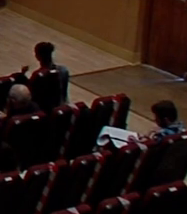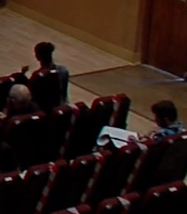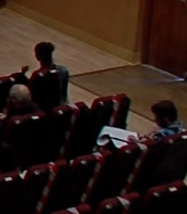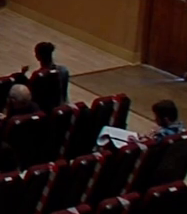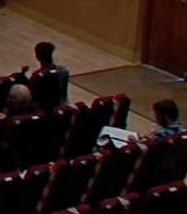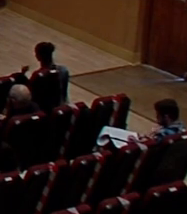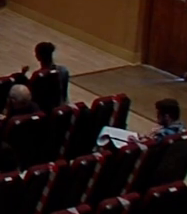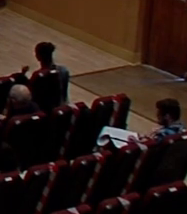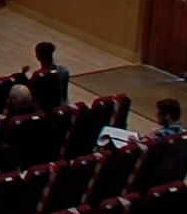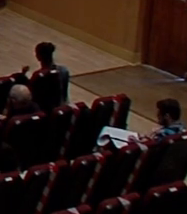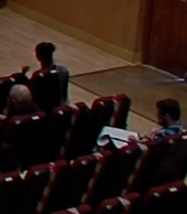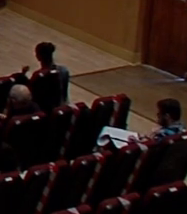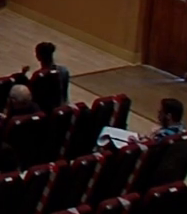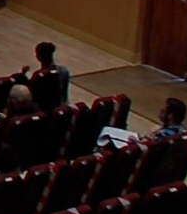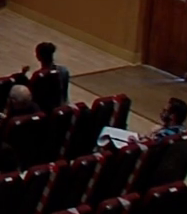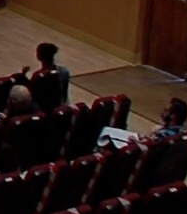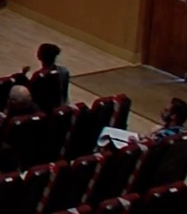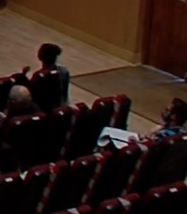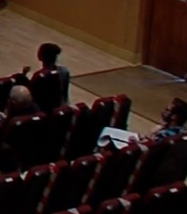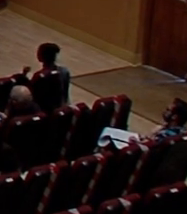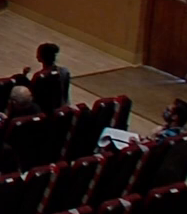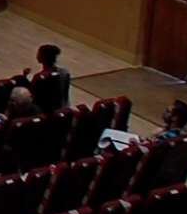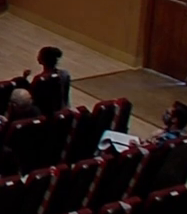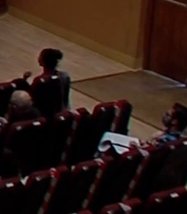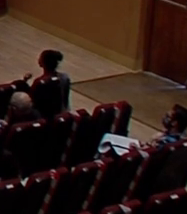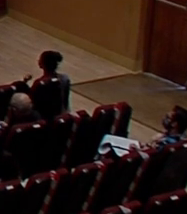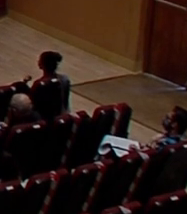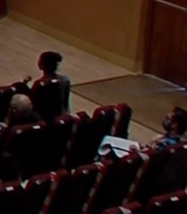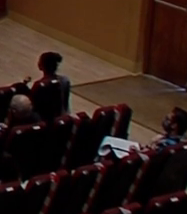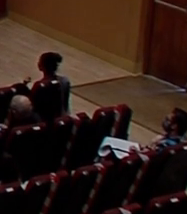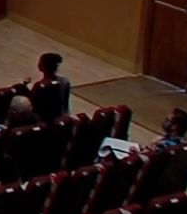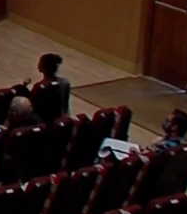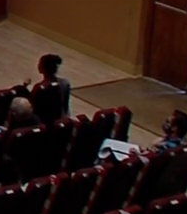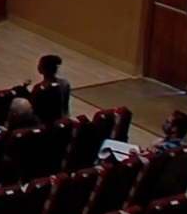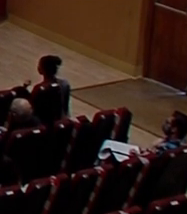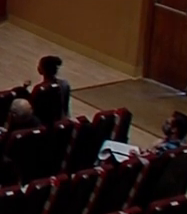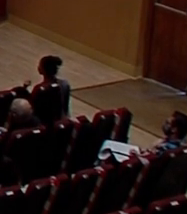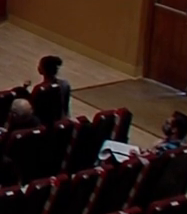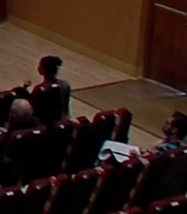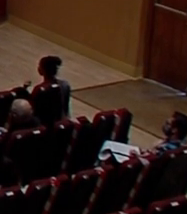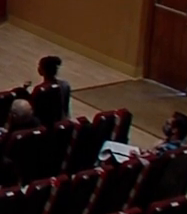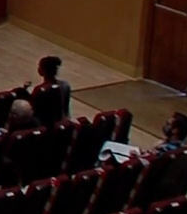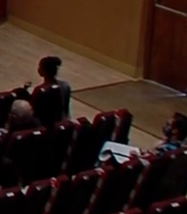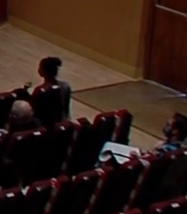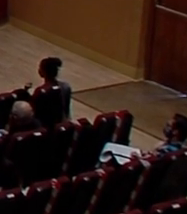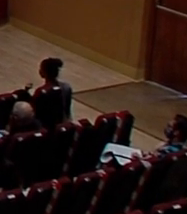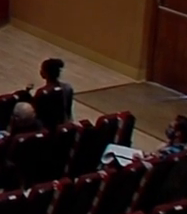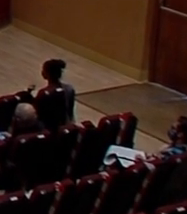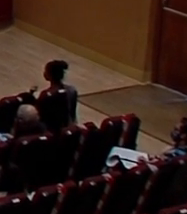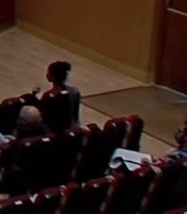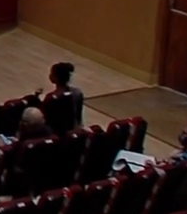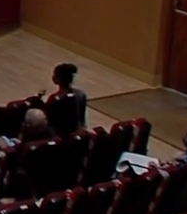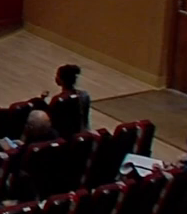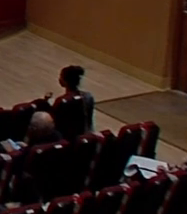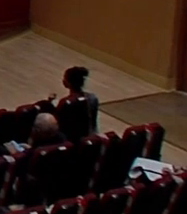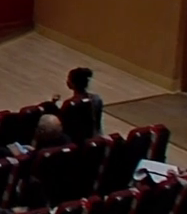sujetos prostituyentes, en la que reflexionaremos sobre estos sujetos prostituyentes y el papel tan importante que tienen los hombres